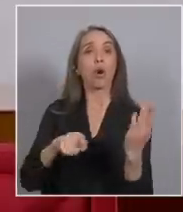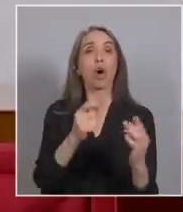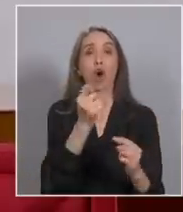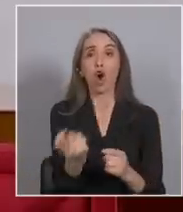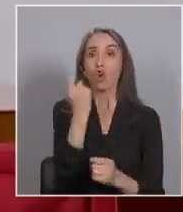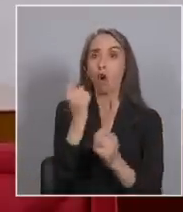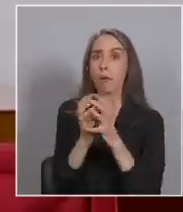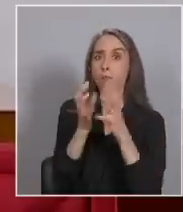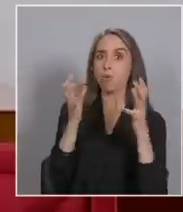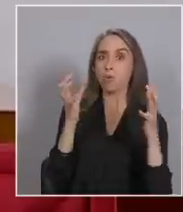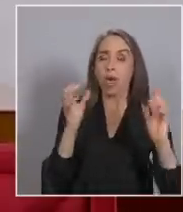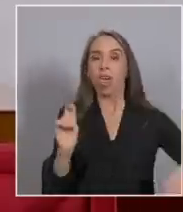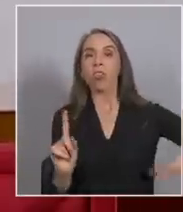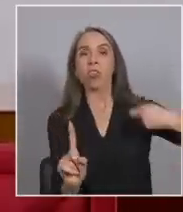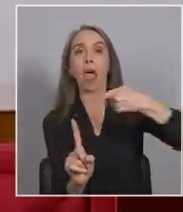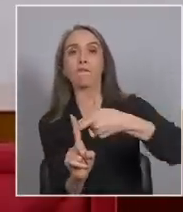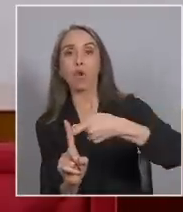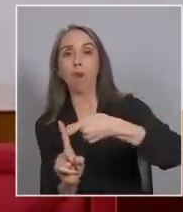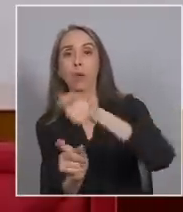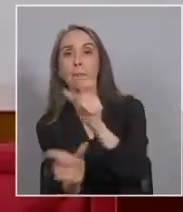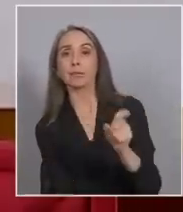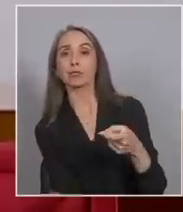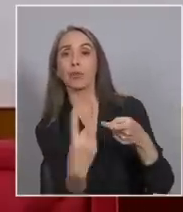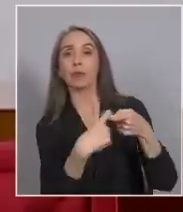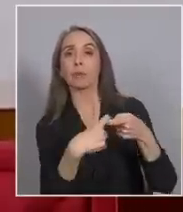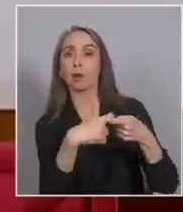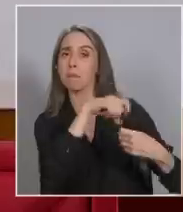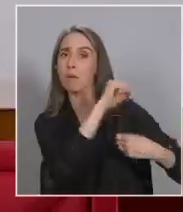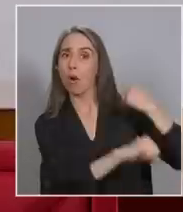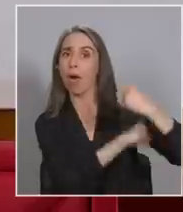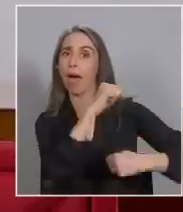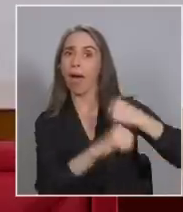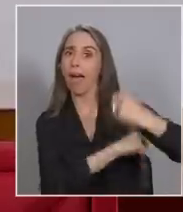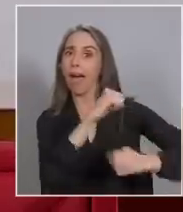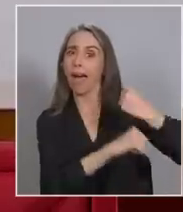cobros excesivos que realizaron a sus usuarios durante años.